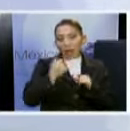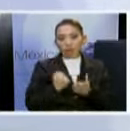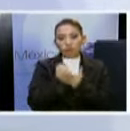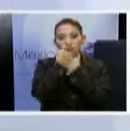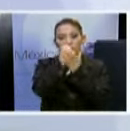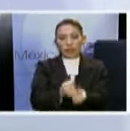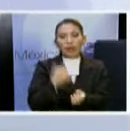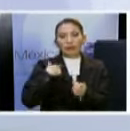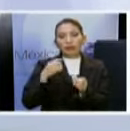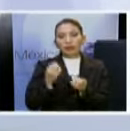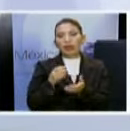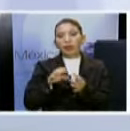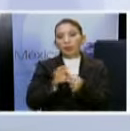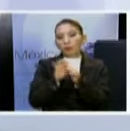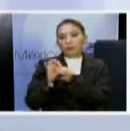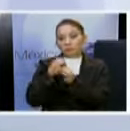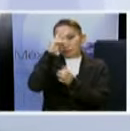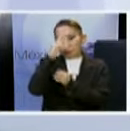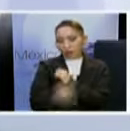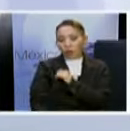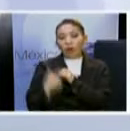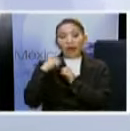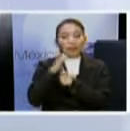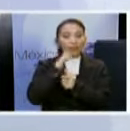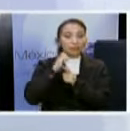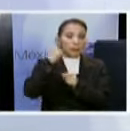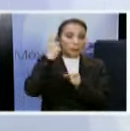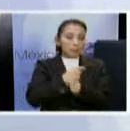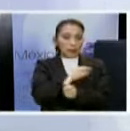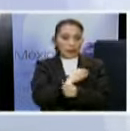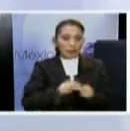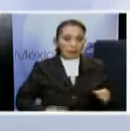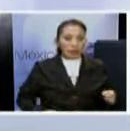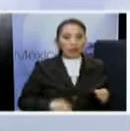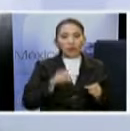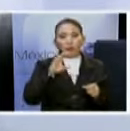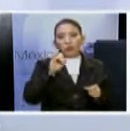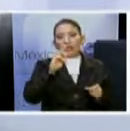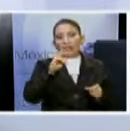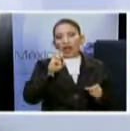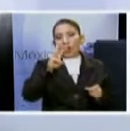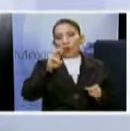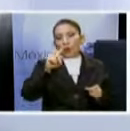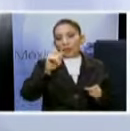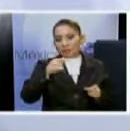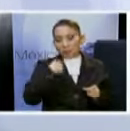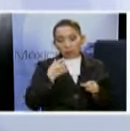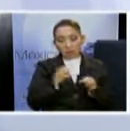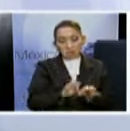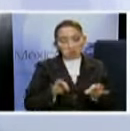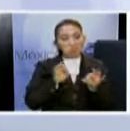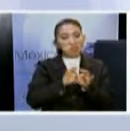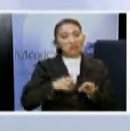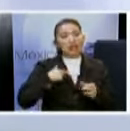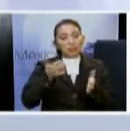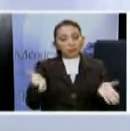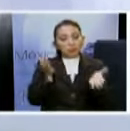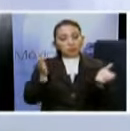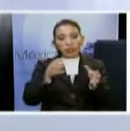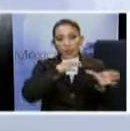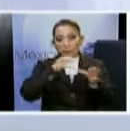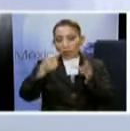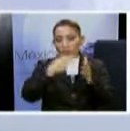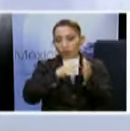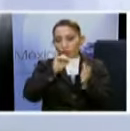fortalecer e incrementar sus vínculos con México. La entonces primera ministra Pauline Marois encabezó una importante misión comercial en junio de